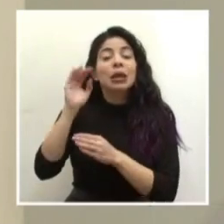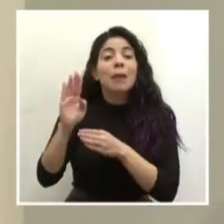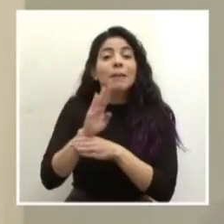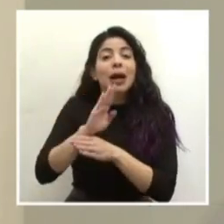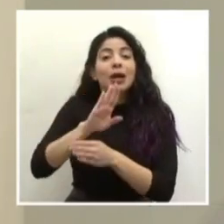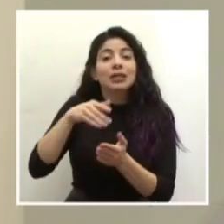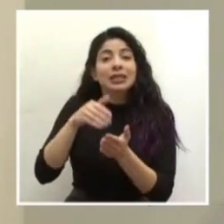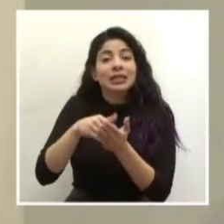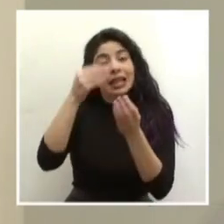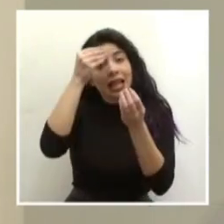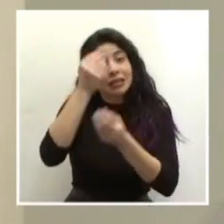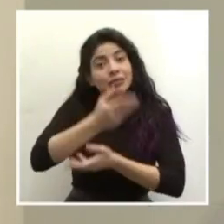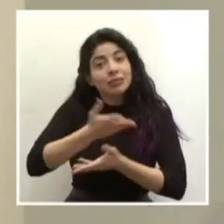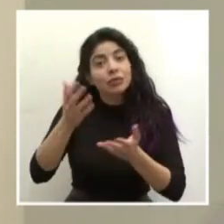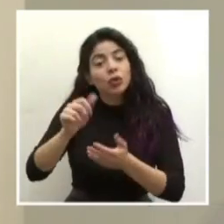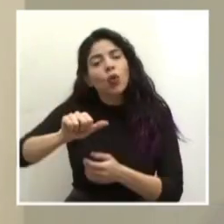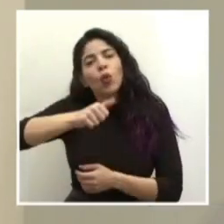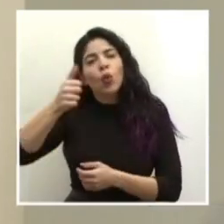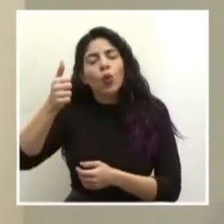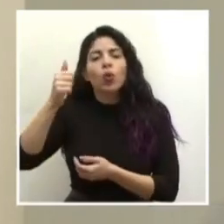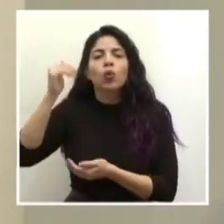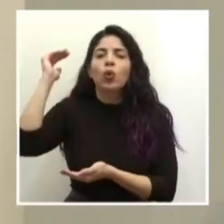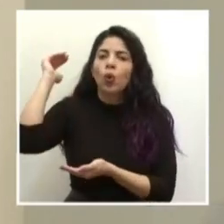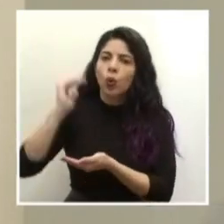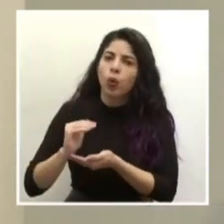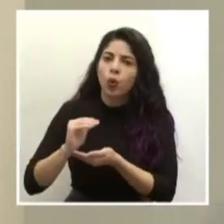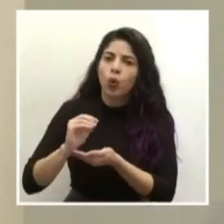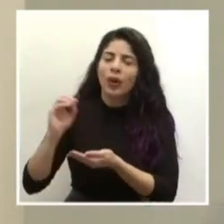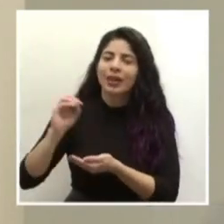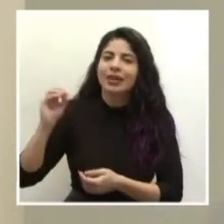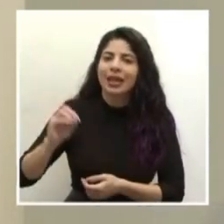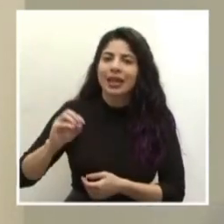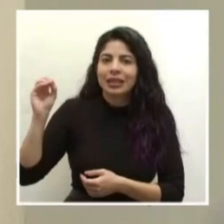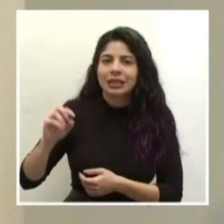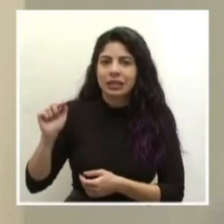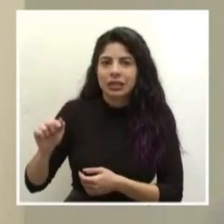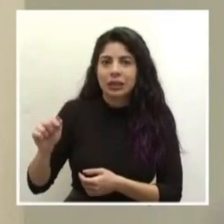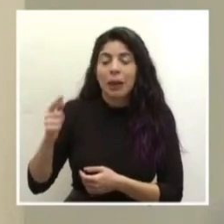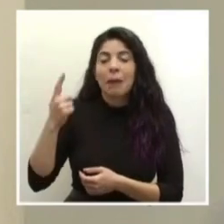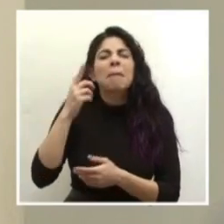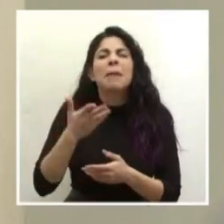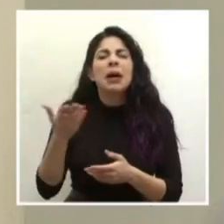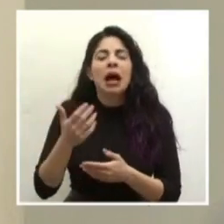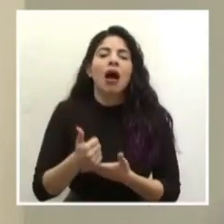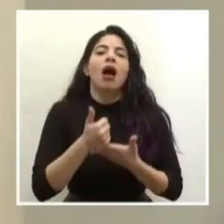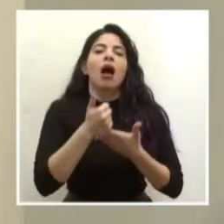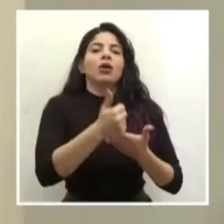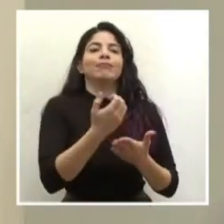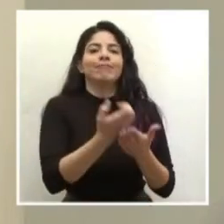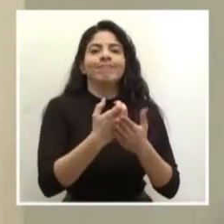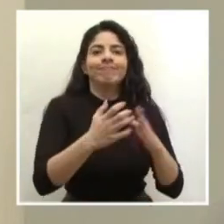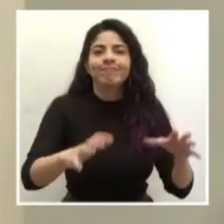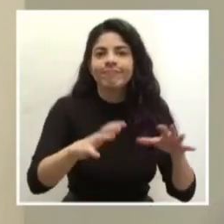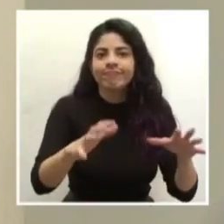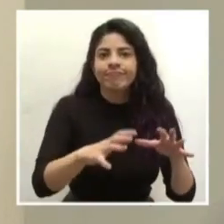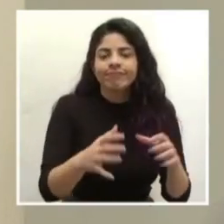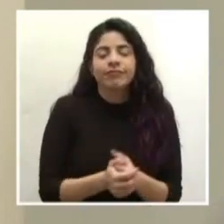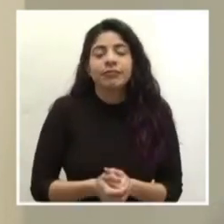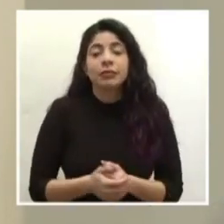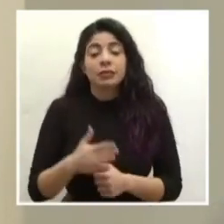Central con otra reducción de las tasas de interés para ayudar a activar la economía.